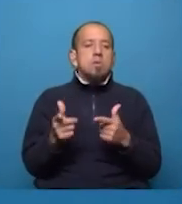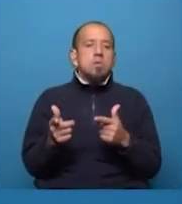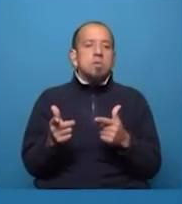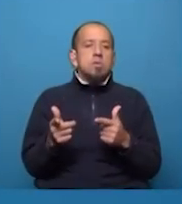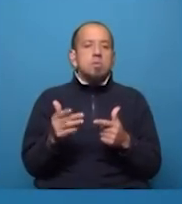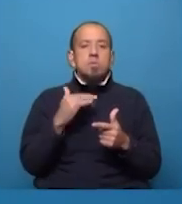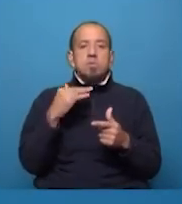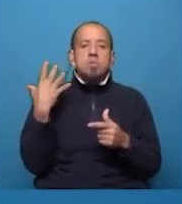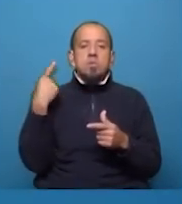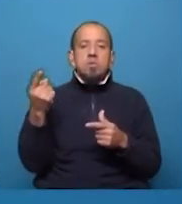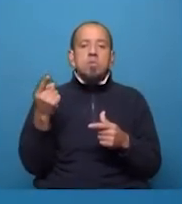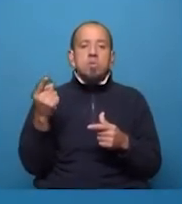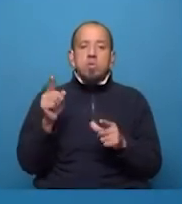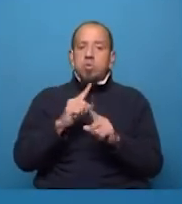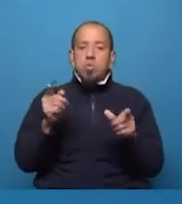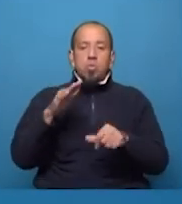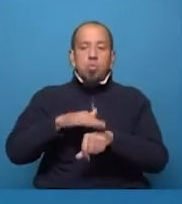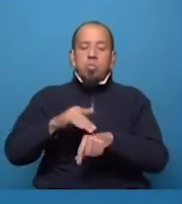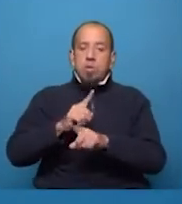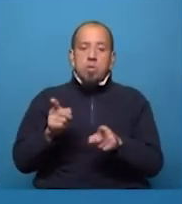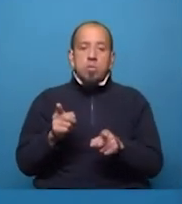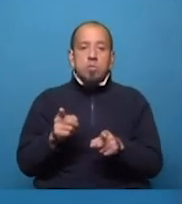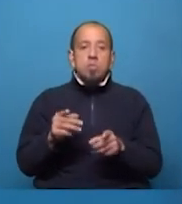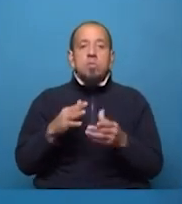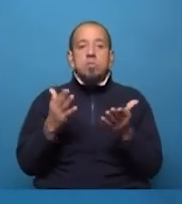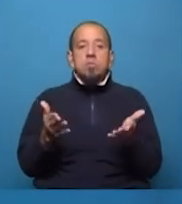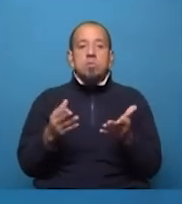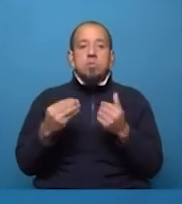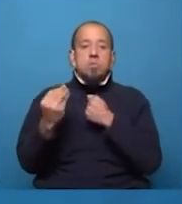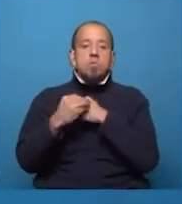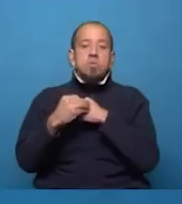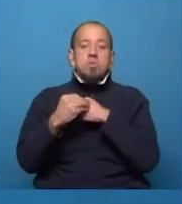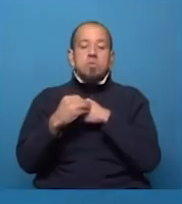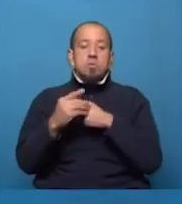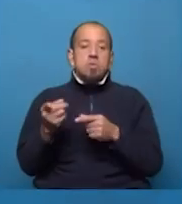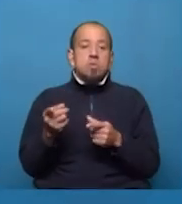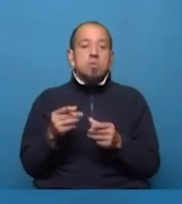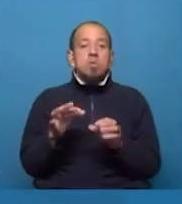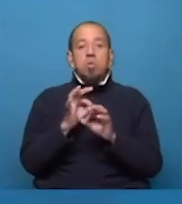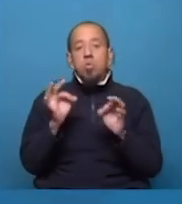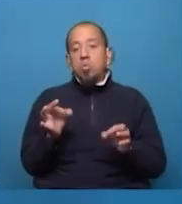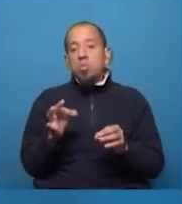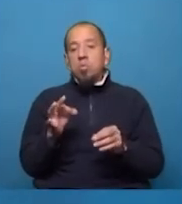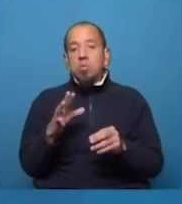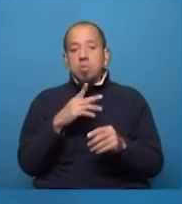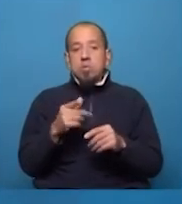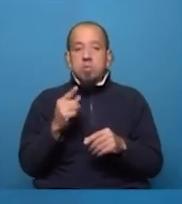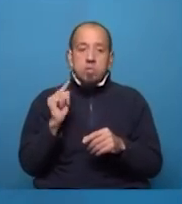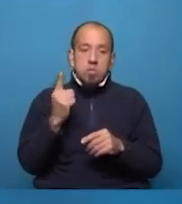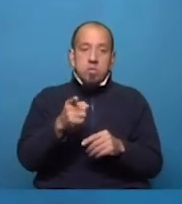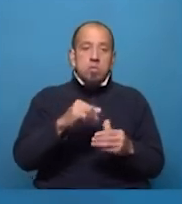decir es inocente hasta que alguien me avise que lo condenaron o hay que decir voy al banco